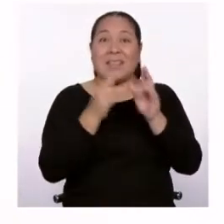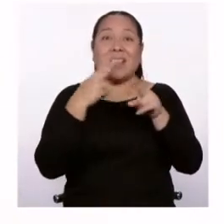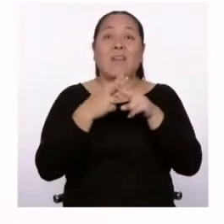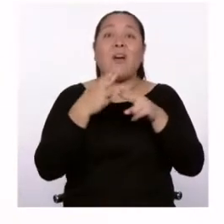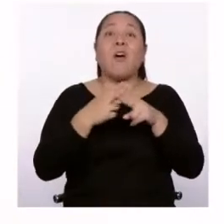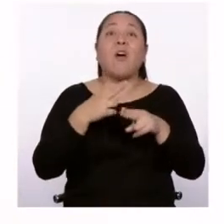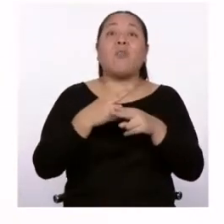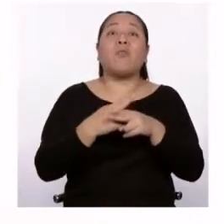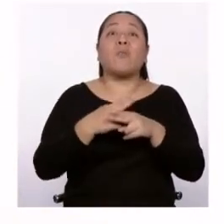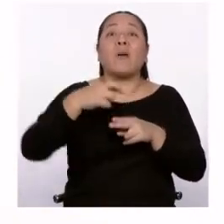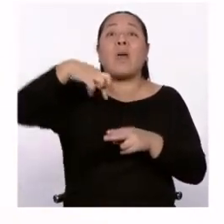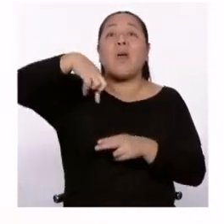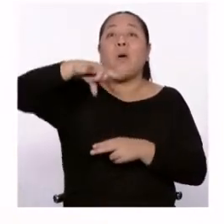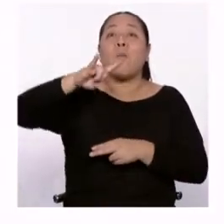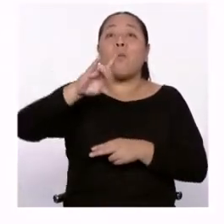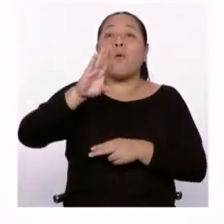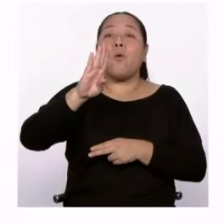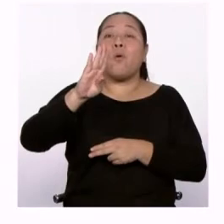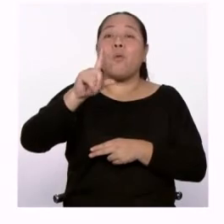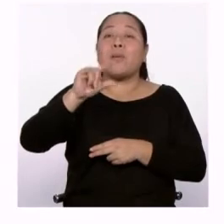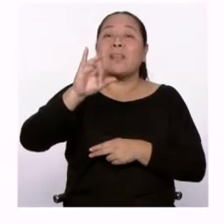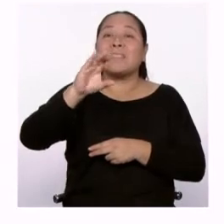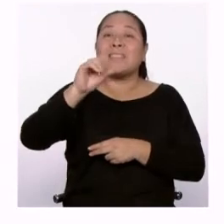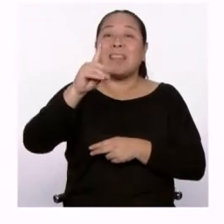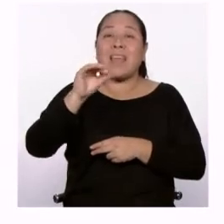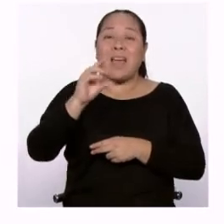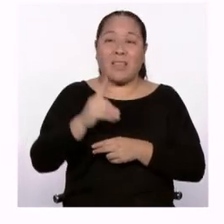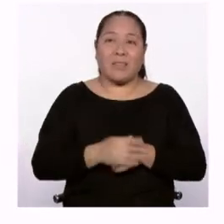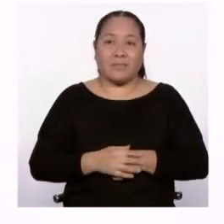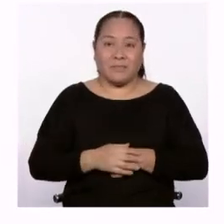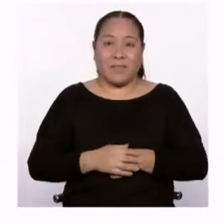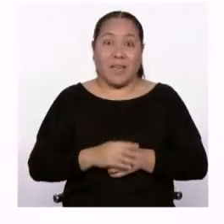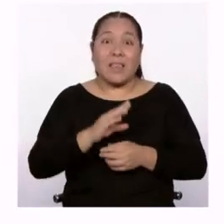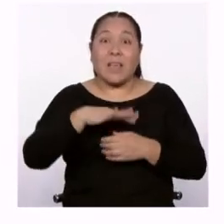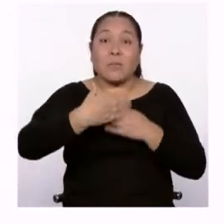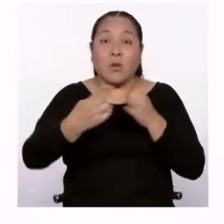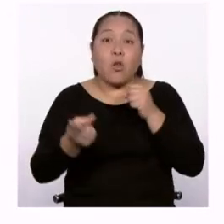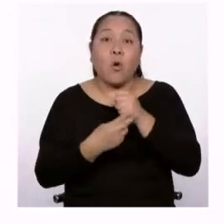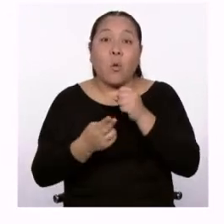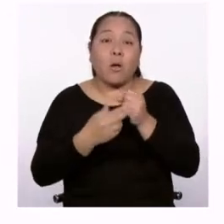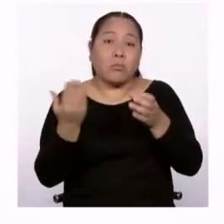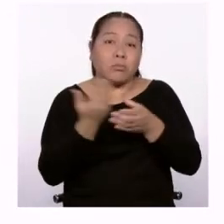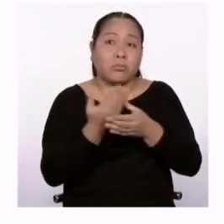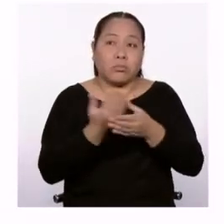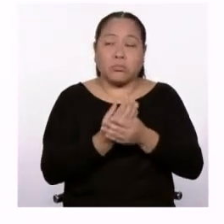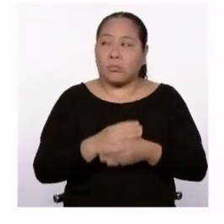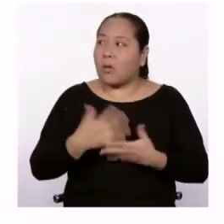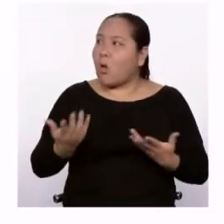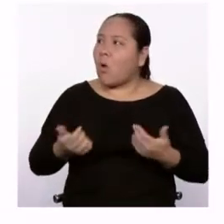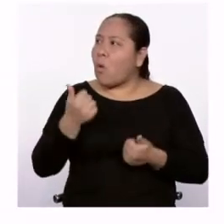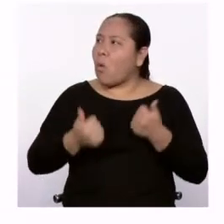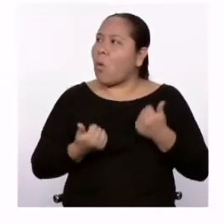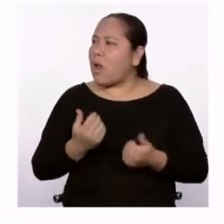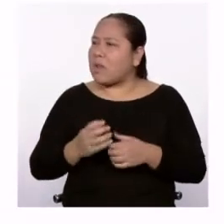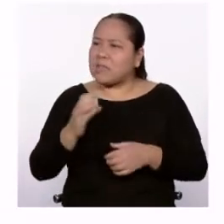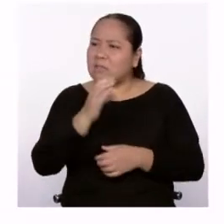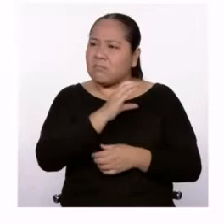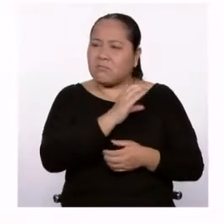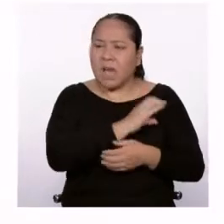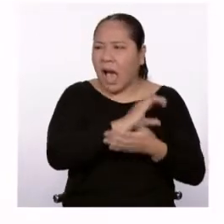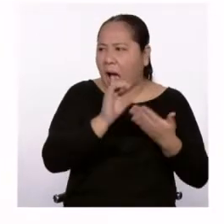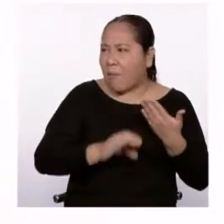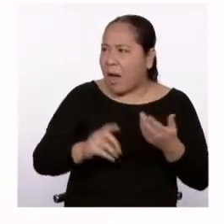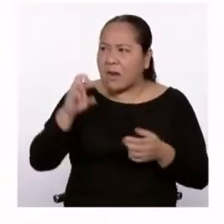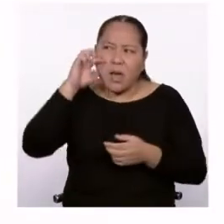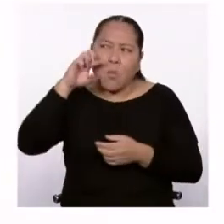todo al portafolio. ¿Y la próxima ruta cuál será? ¿Tacna Tumbes? ¿Cajamarca Puno? Pues Tocino habrá que